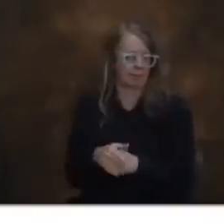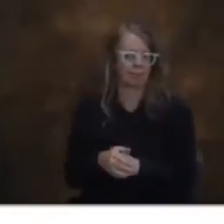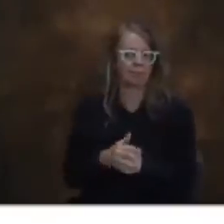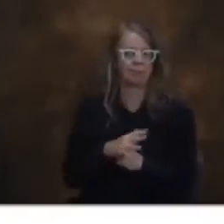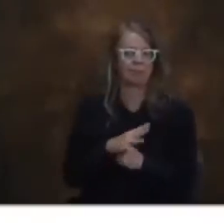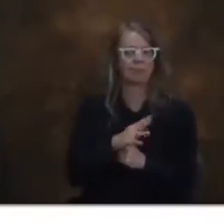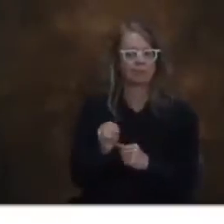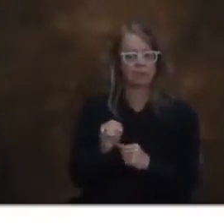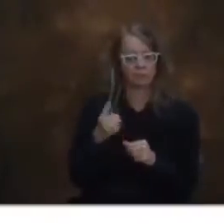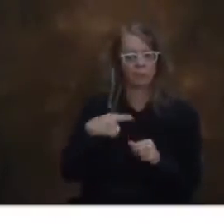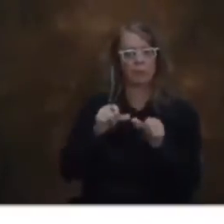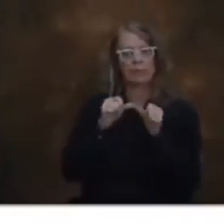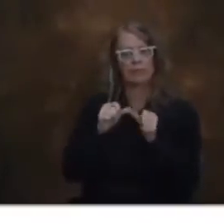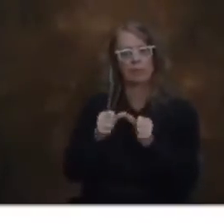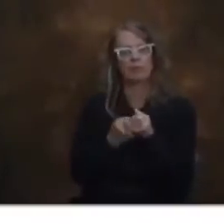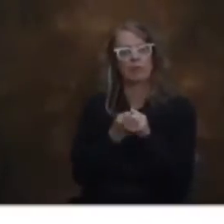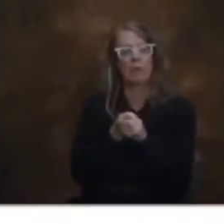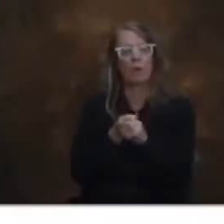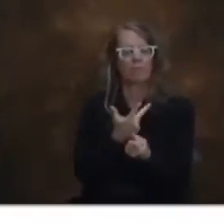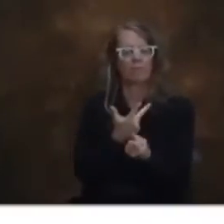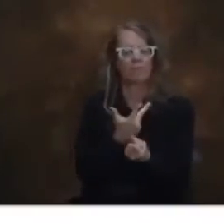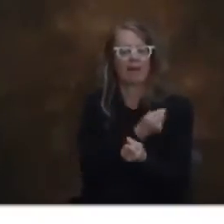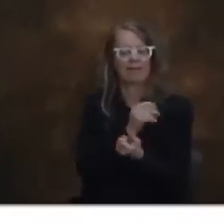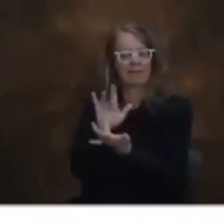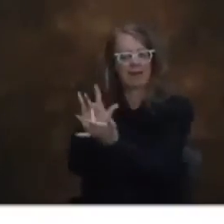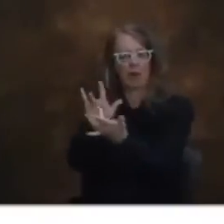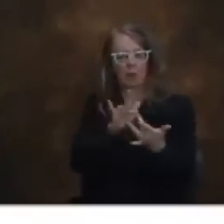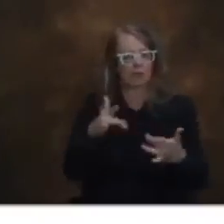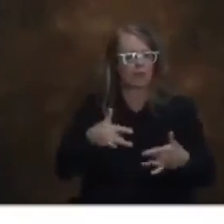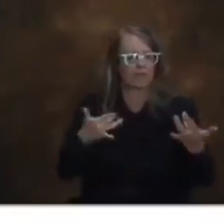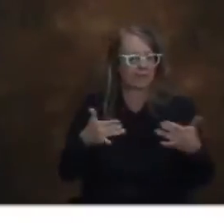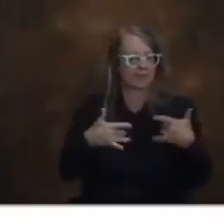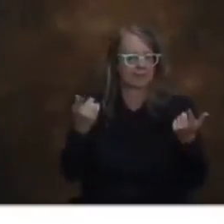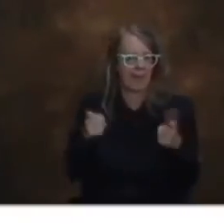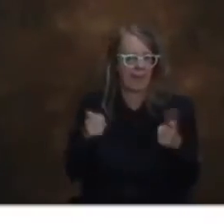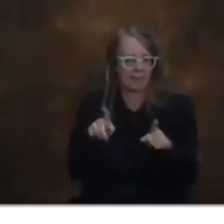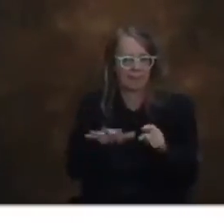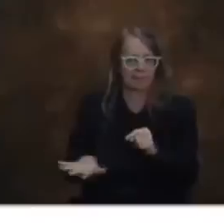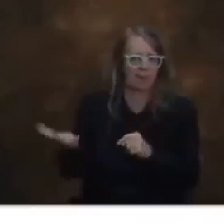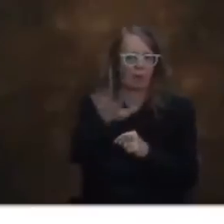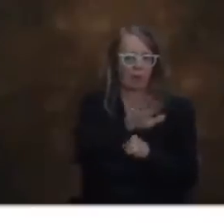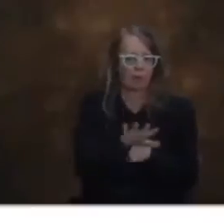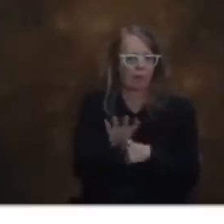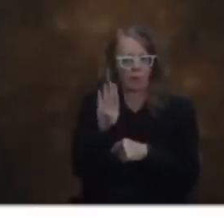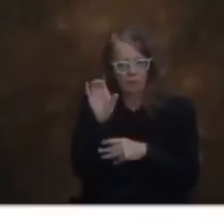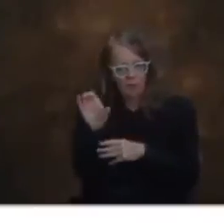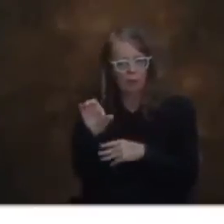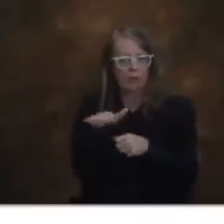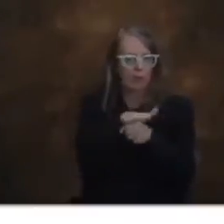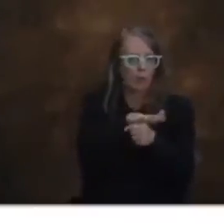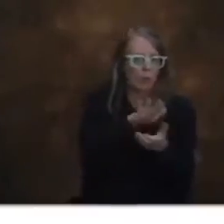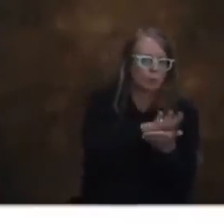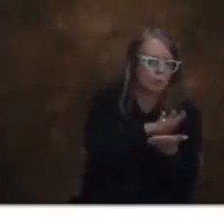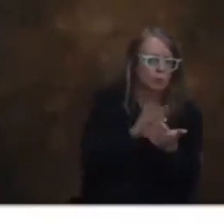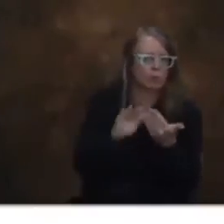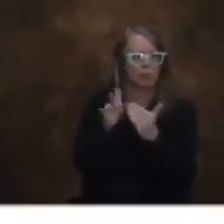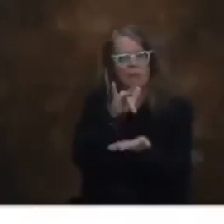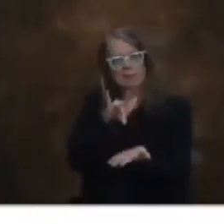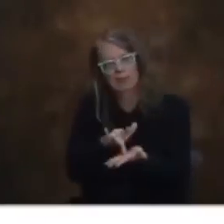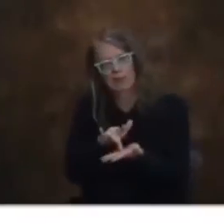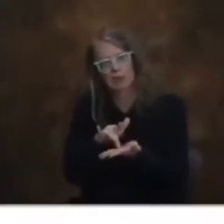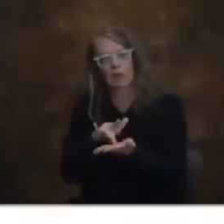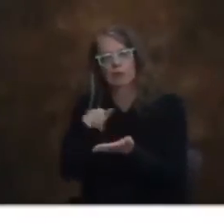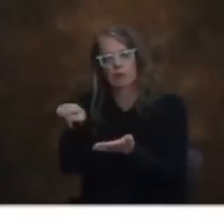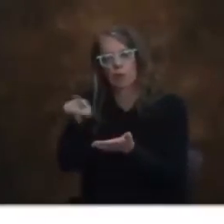nashville y si hemos seguido teniendo amenizando eventos de vacunas en toda el